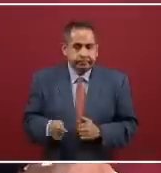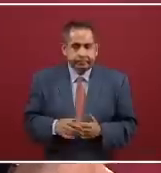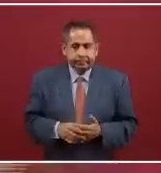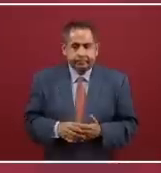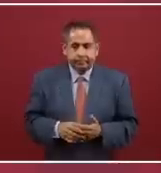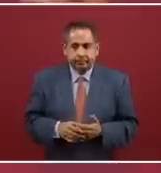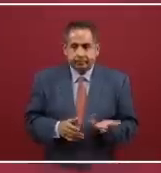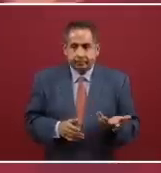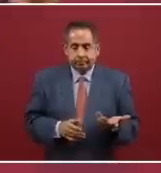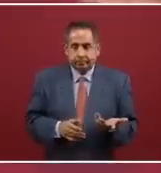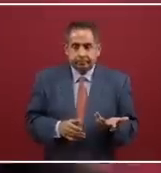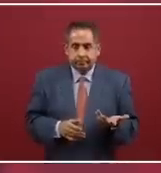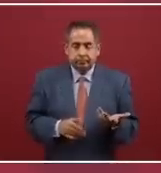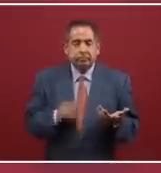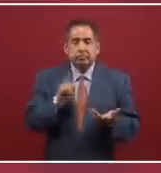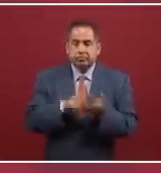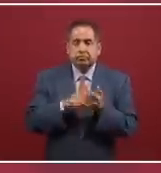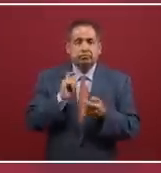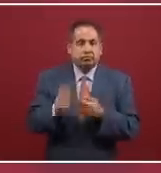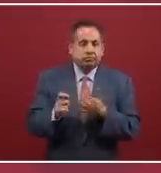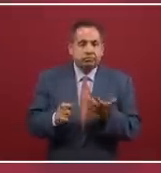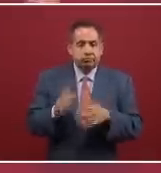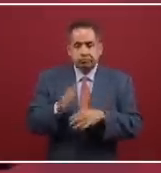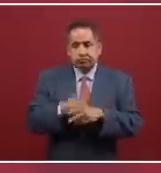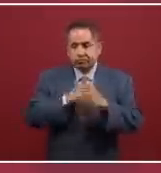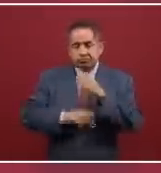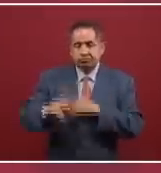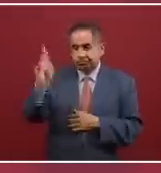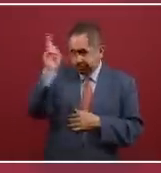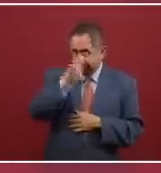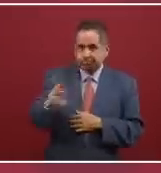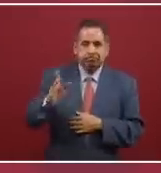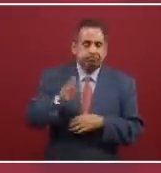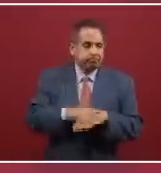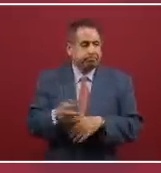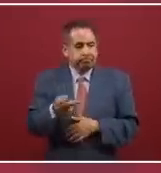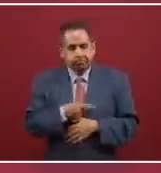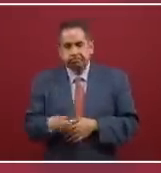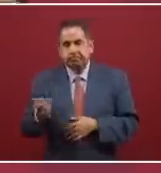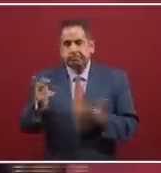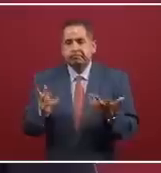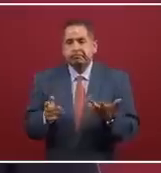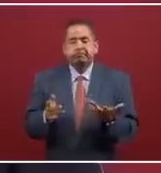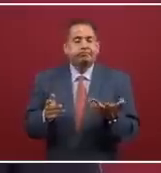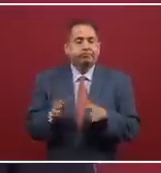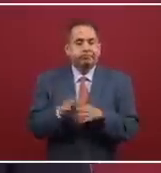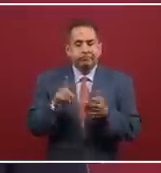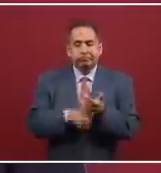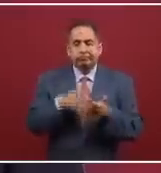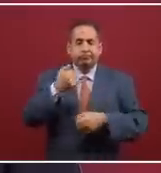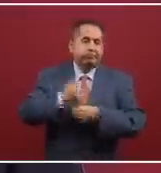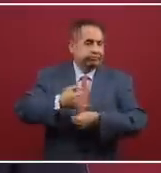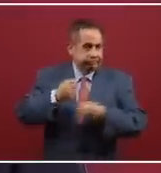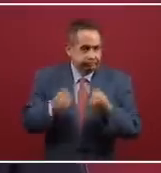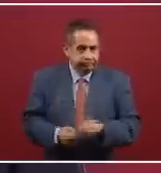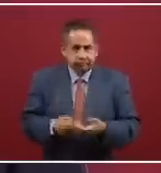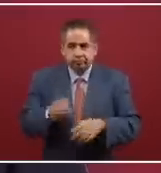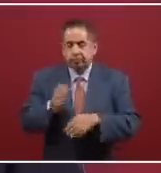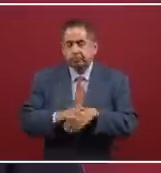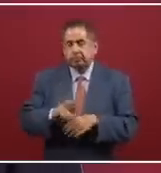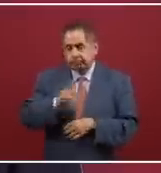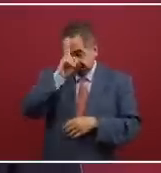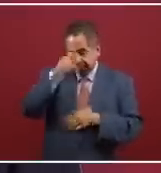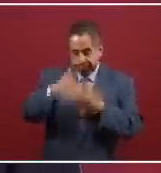eso se va a traducir en pobreza en más inseguridad más